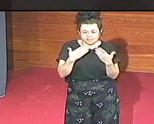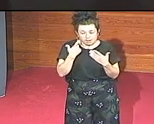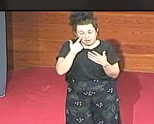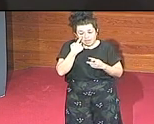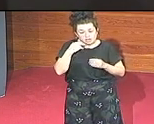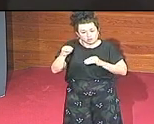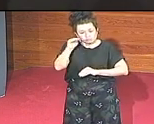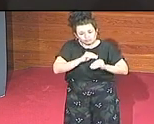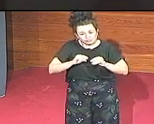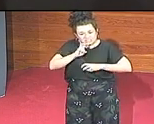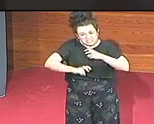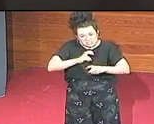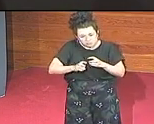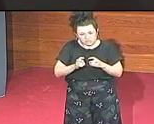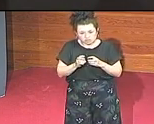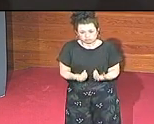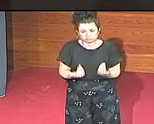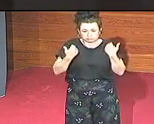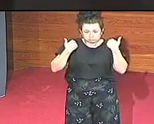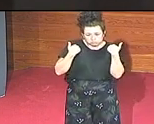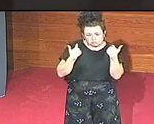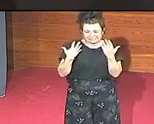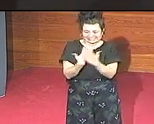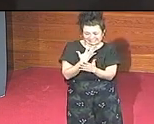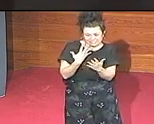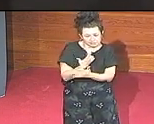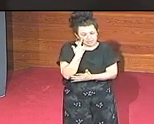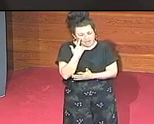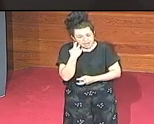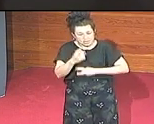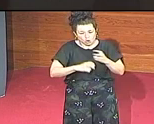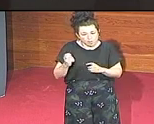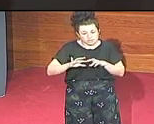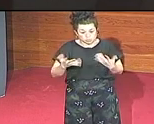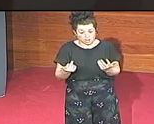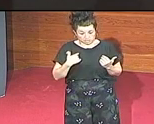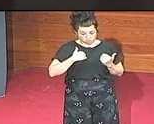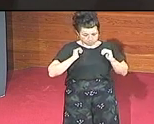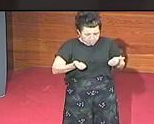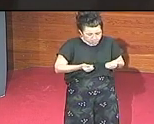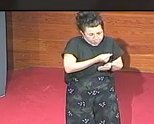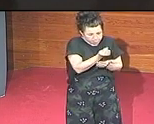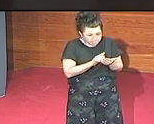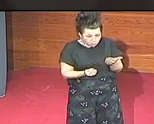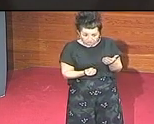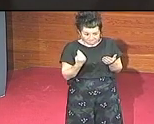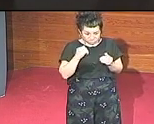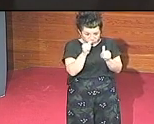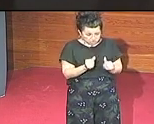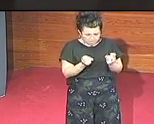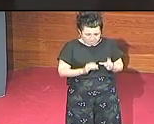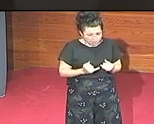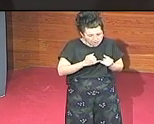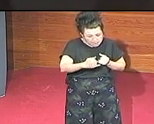restauración y te explican todas las todas las aulas que van a hacer etcétera no y empiezas a dibujarlo de la misma manera que dibuje el otro línea